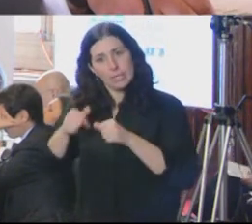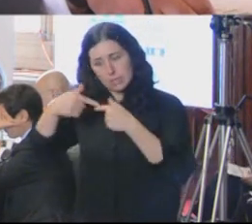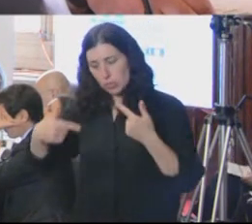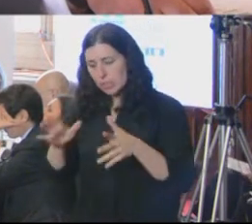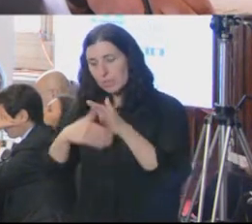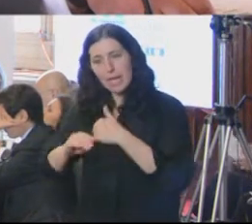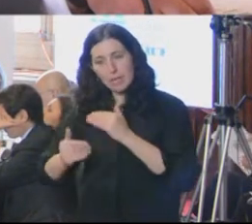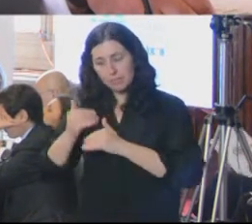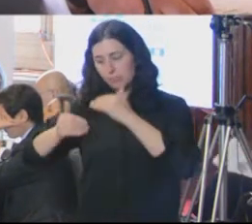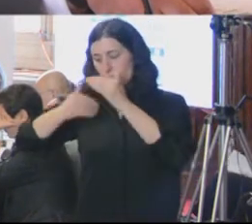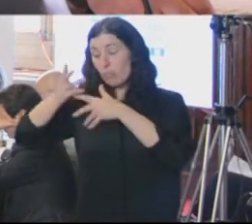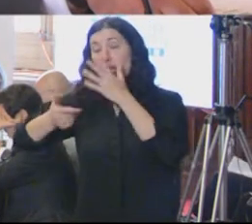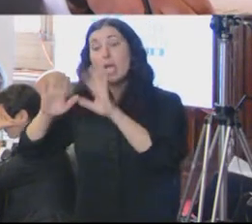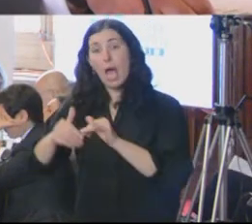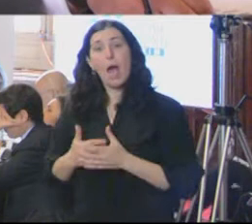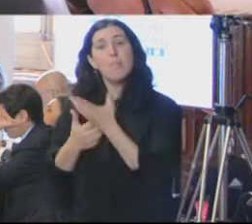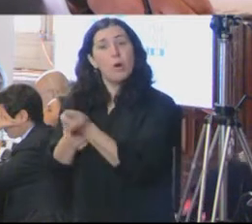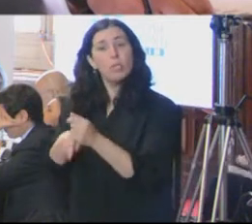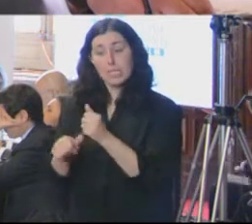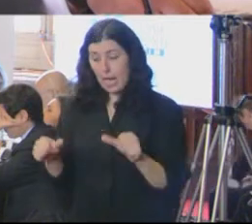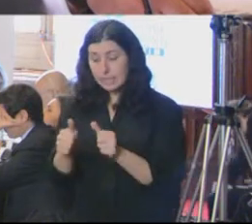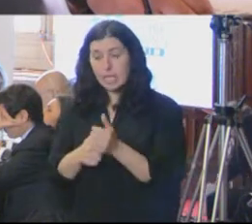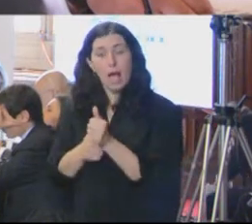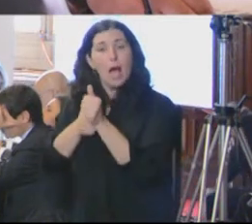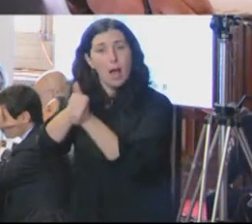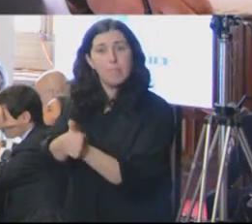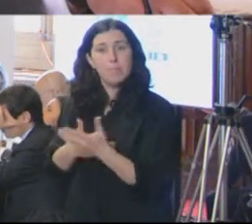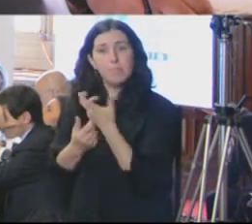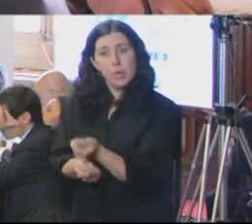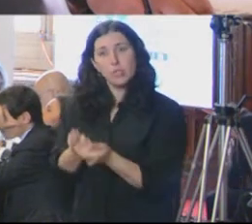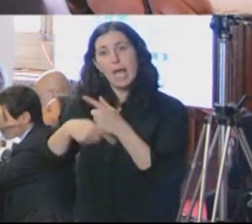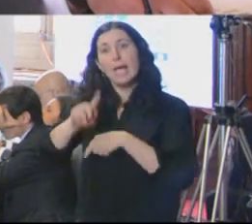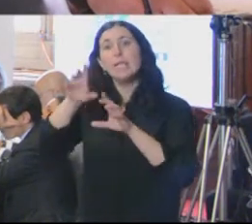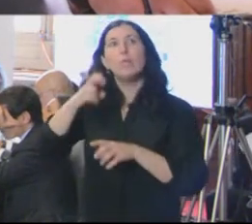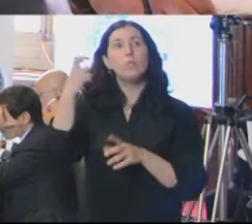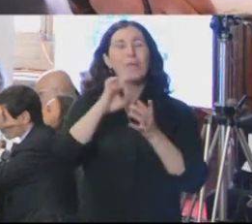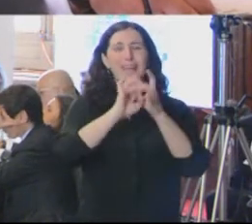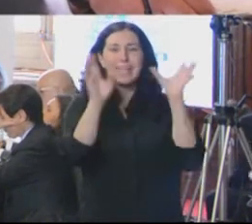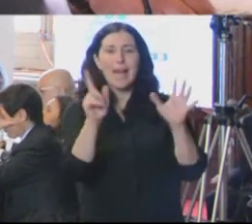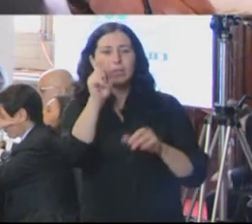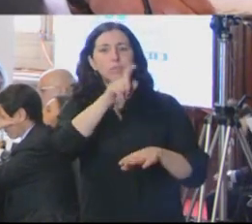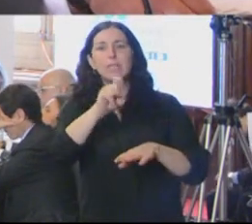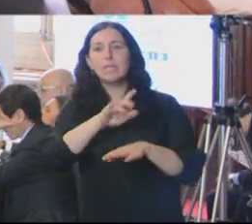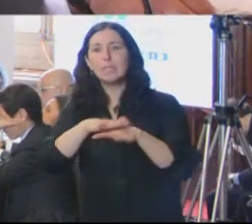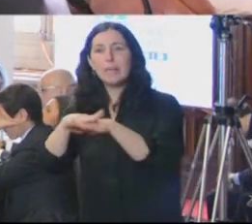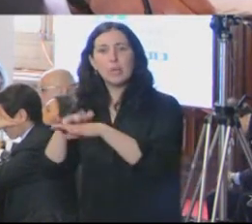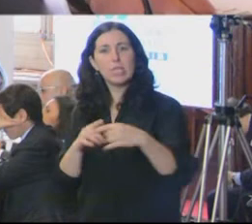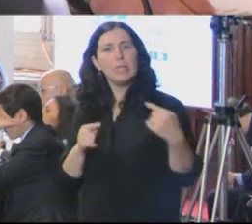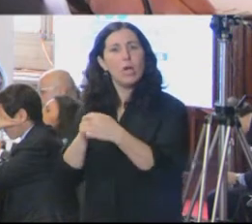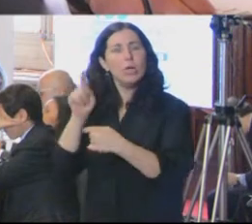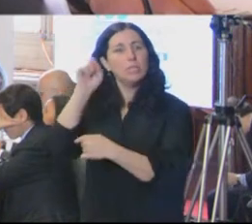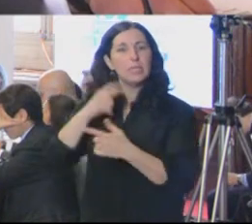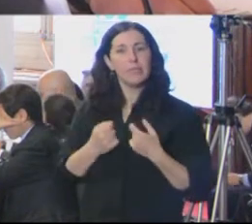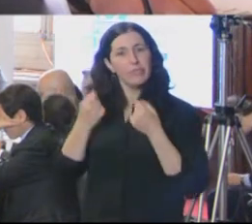estigmatización, respaldar sus acciones, judicializar de manera ejemplar a quienes atenten contra su integridad y brindar garantías al